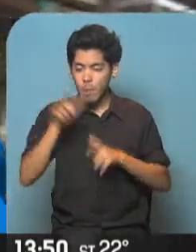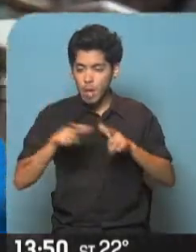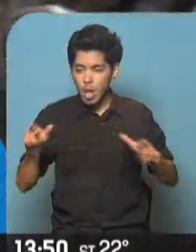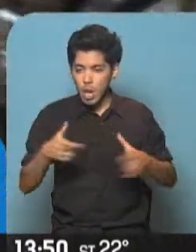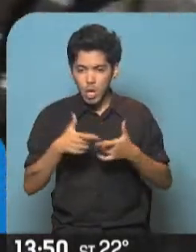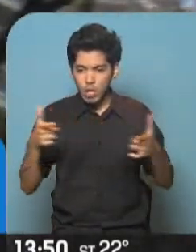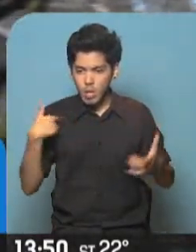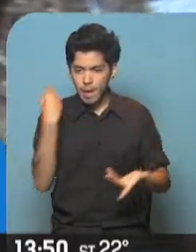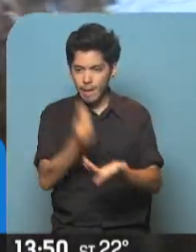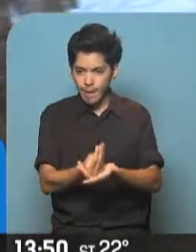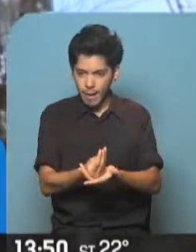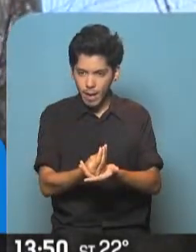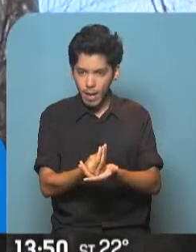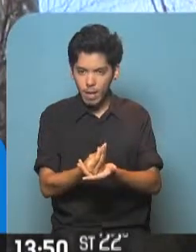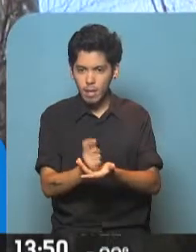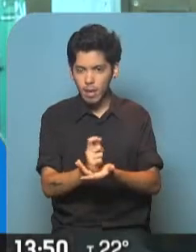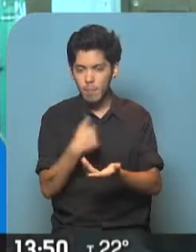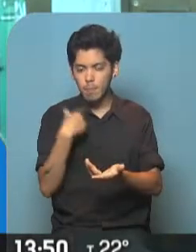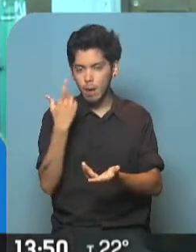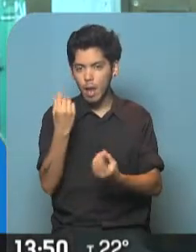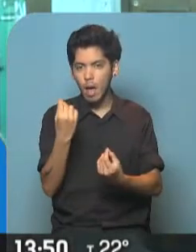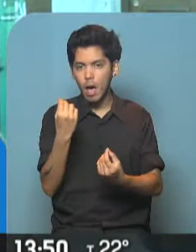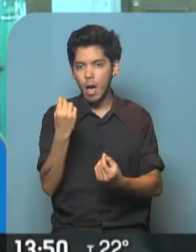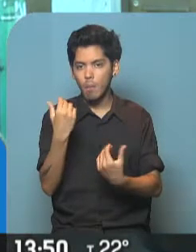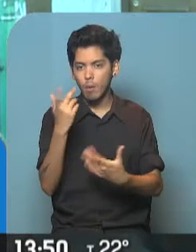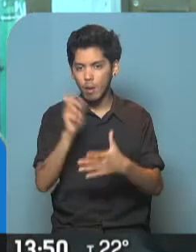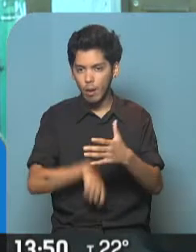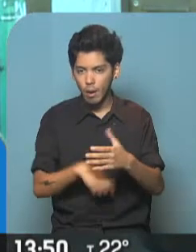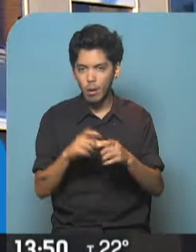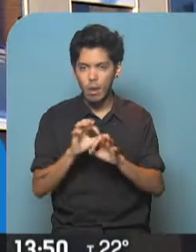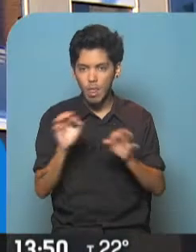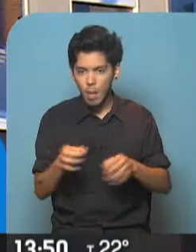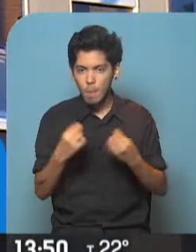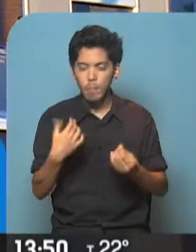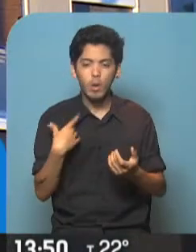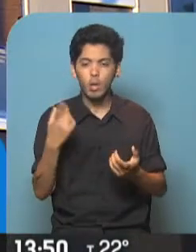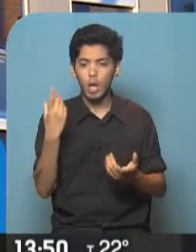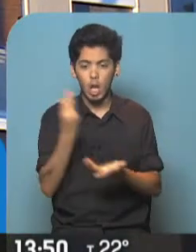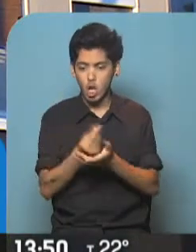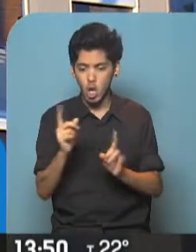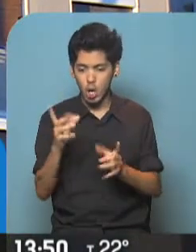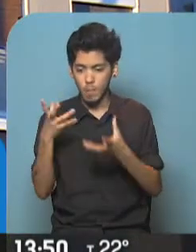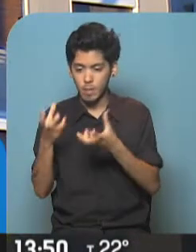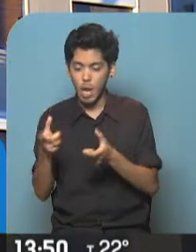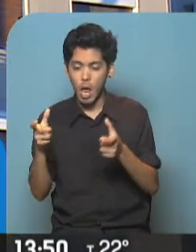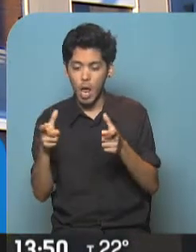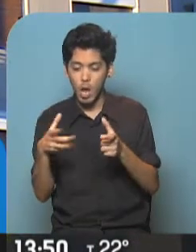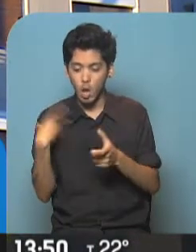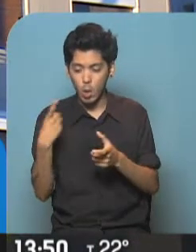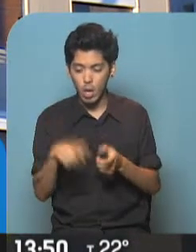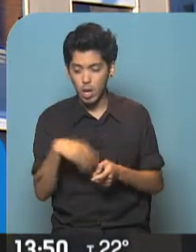tiene representación para firmar un convenio colectivo de trabajo porque no representan a los copropietarios, y si bien